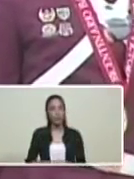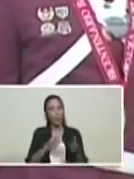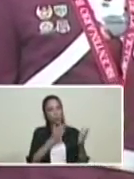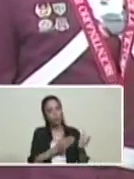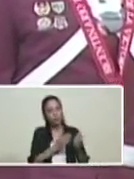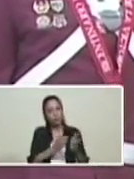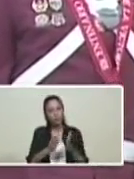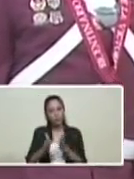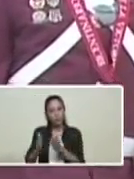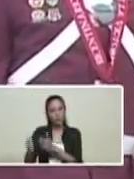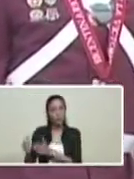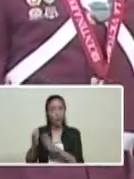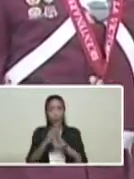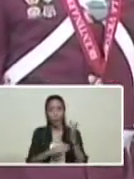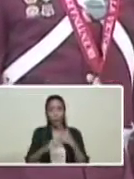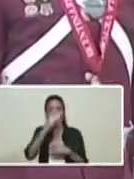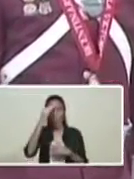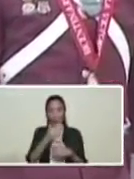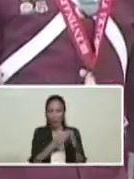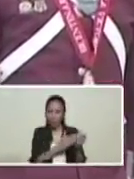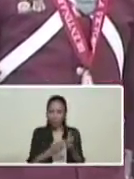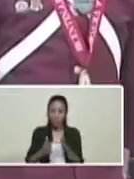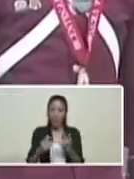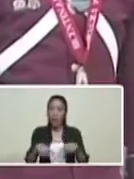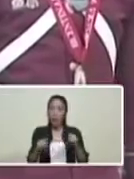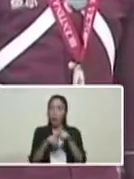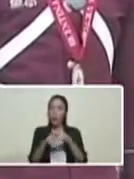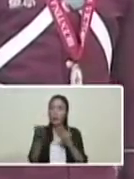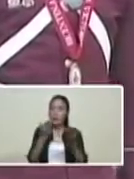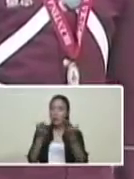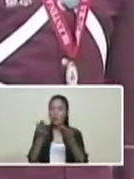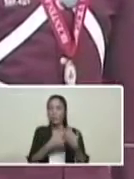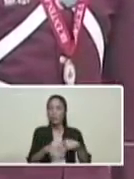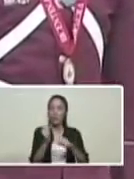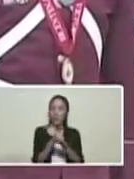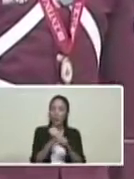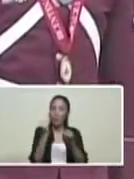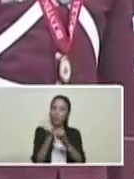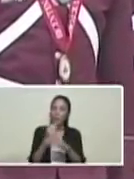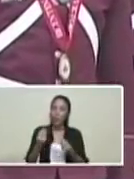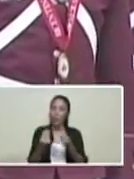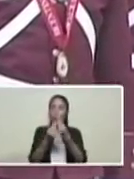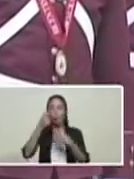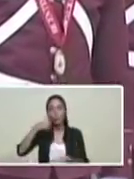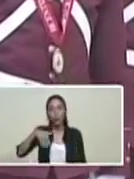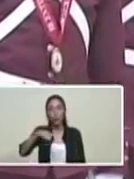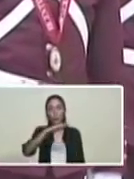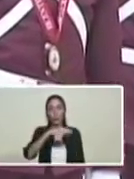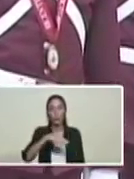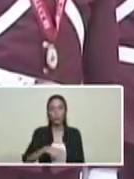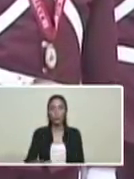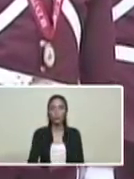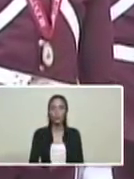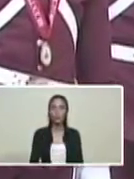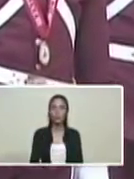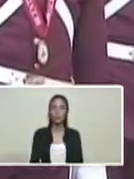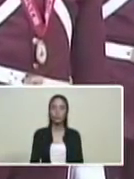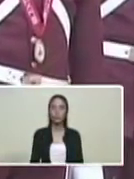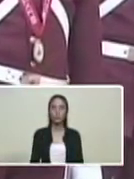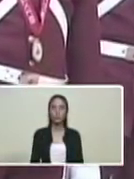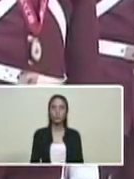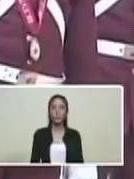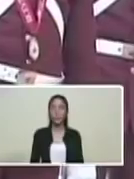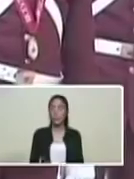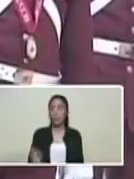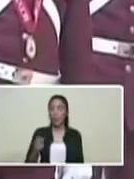militar tiene que estar al servicio de la doctrina del concepto del pueblo y